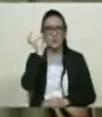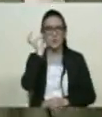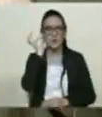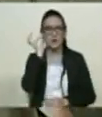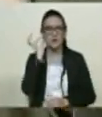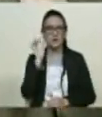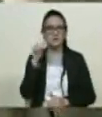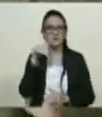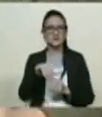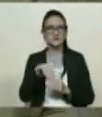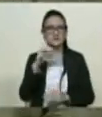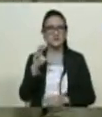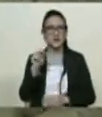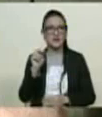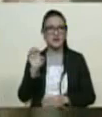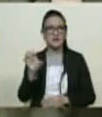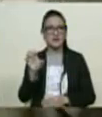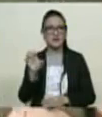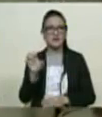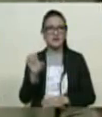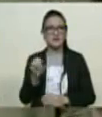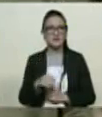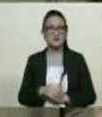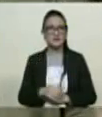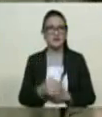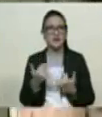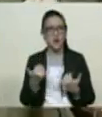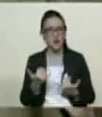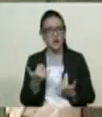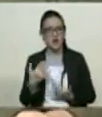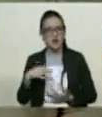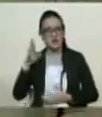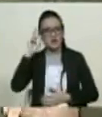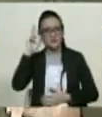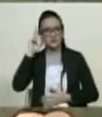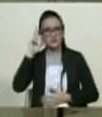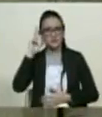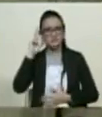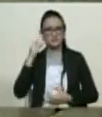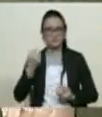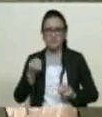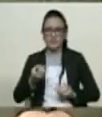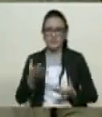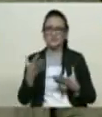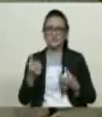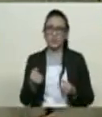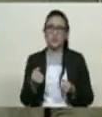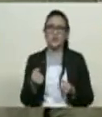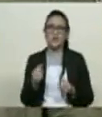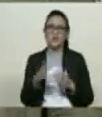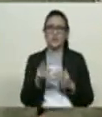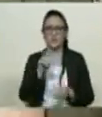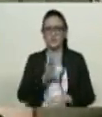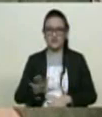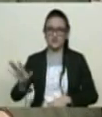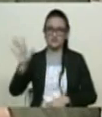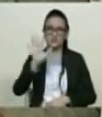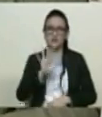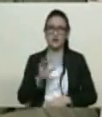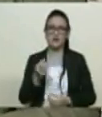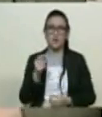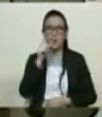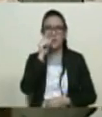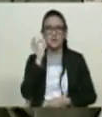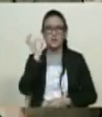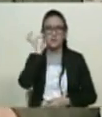Poder Electoral. Tuvimos una razón y aún la tenemos para garantizar la seguridad de las venezolanas y los venezolanos y de los